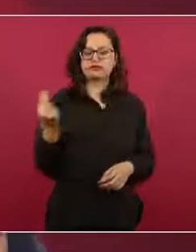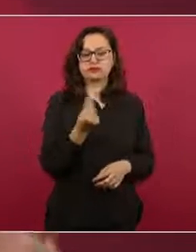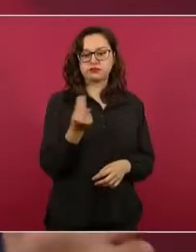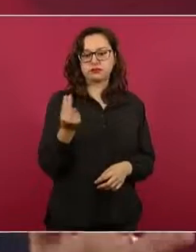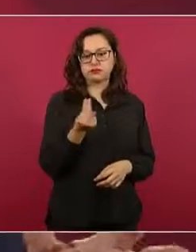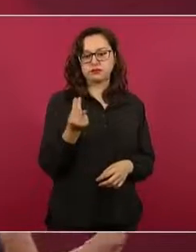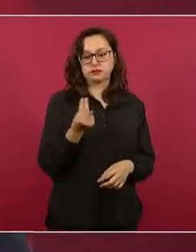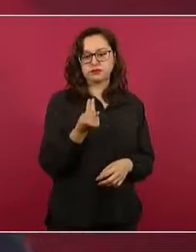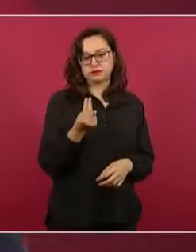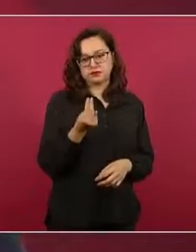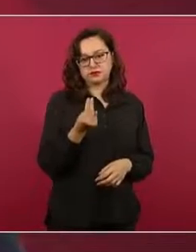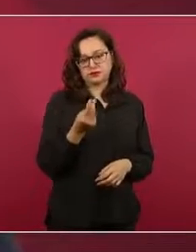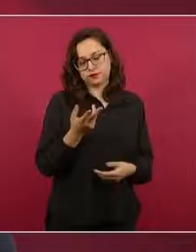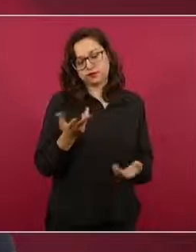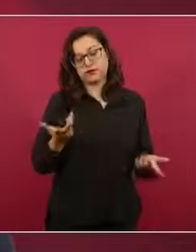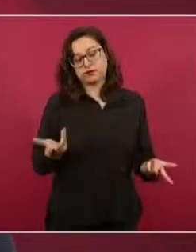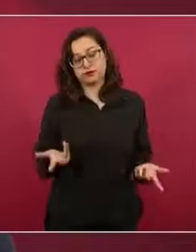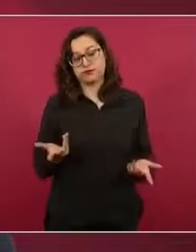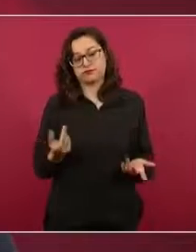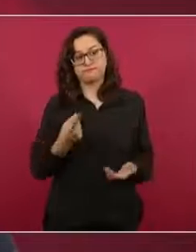es nuestro